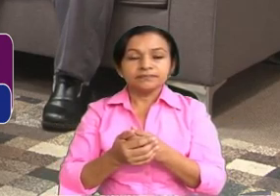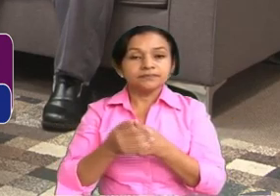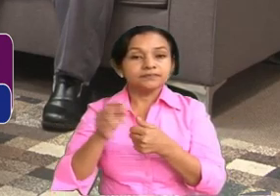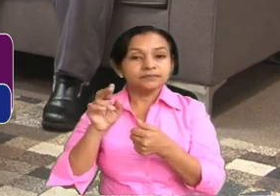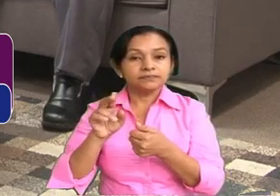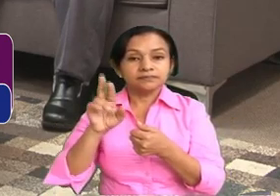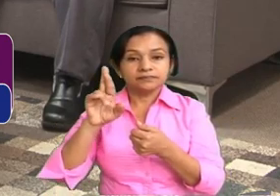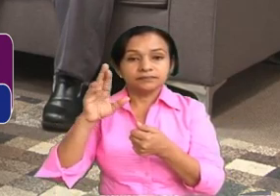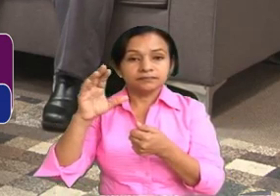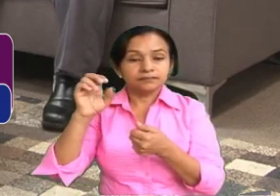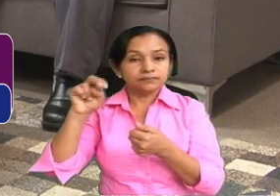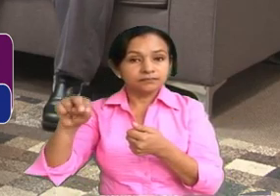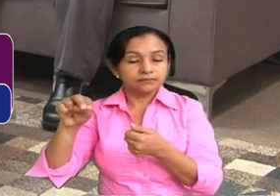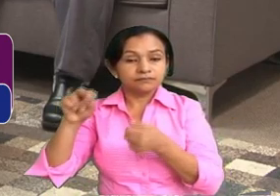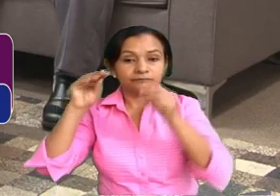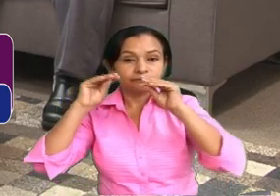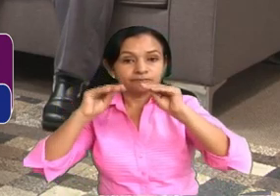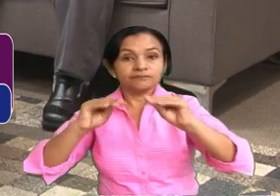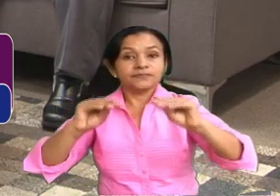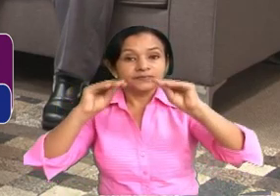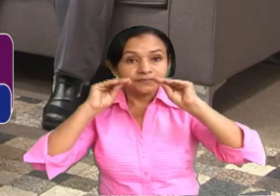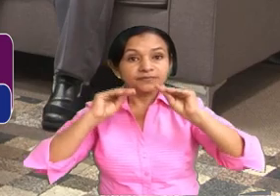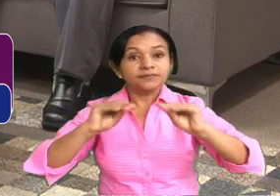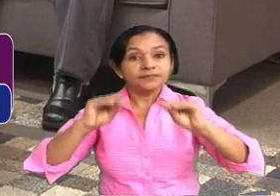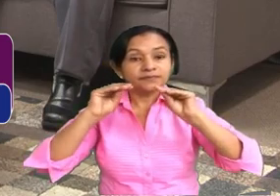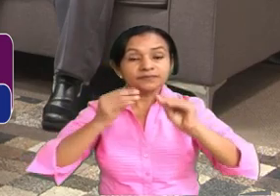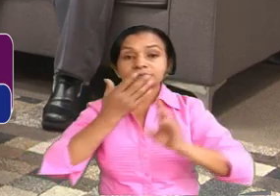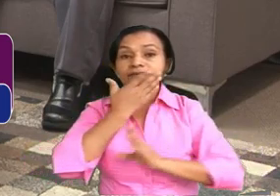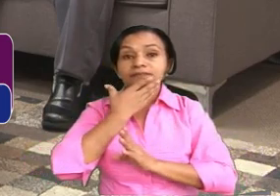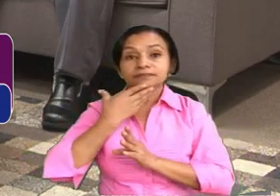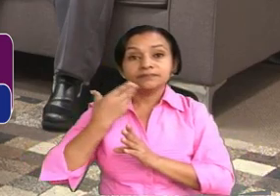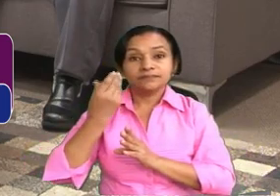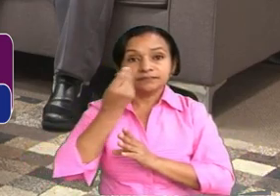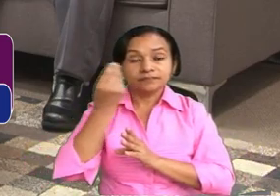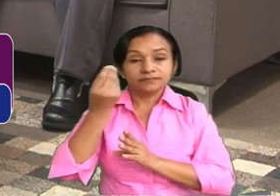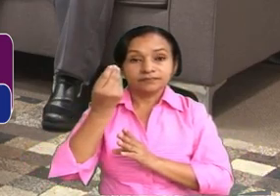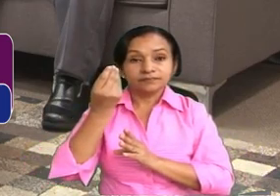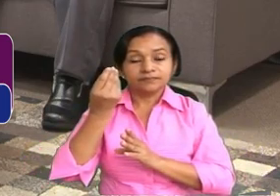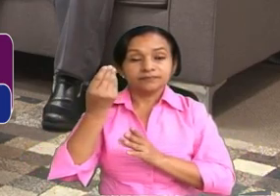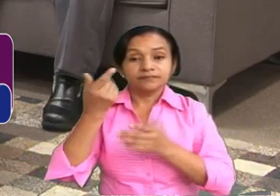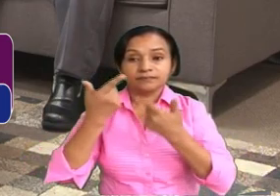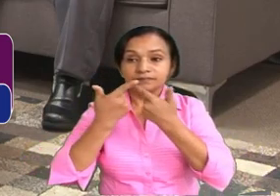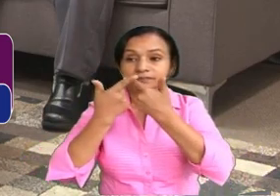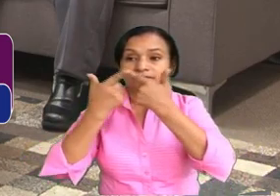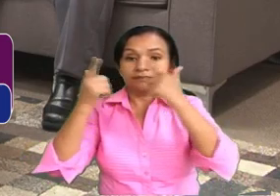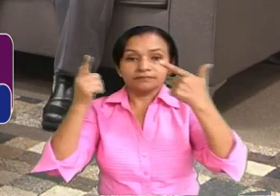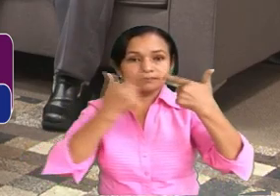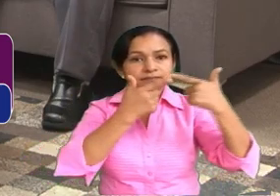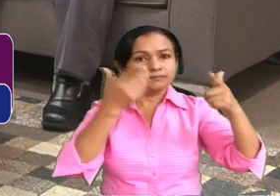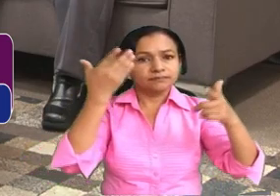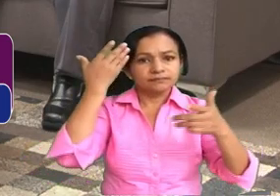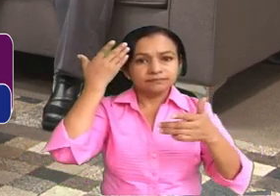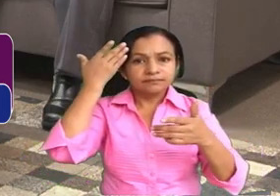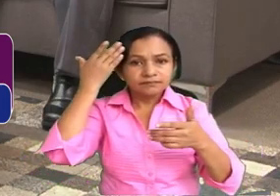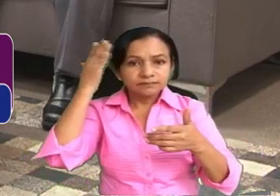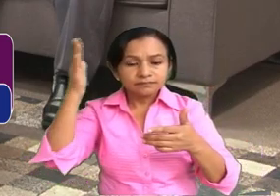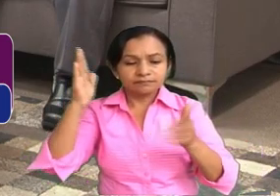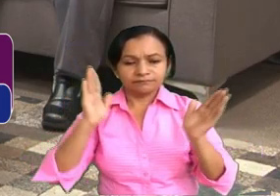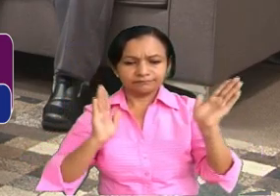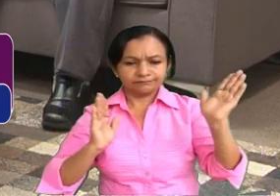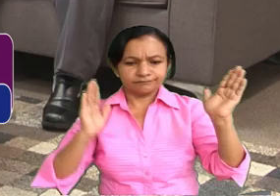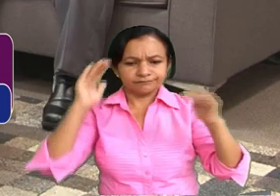por lo menos, preparan a los jóvenes en lo que es la autonomía, y ellos ya salen con un